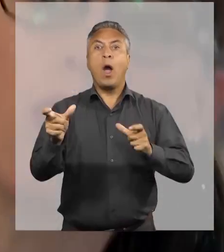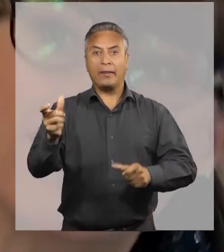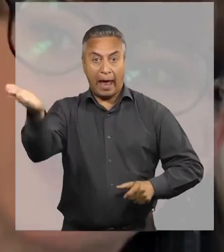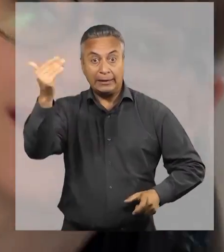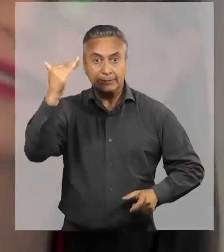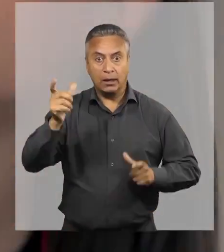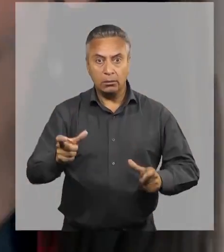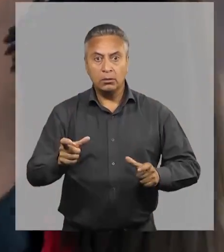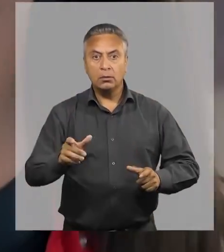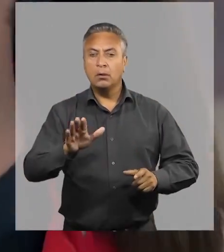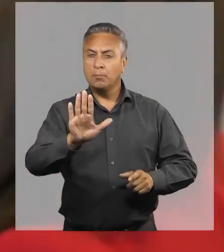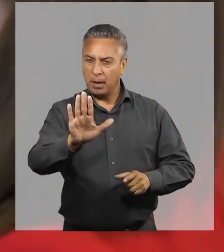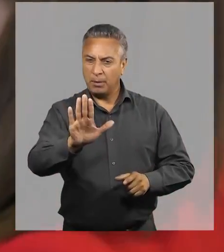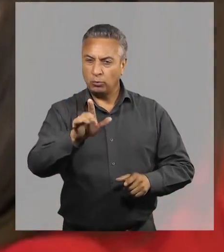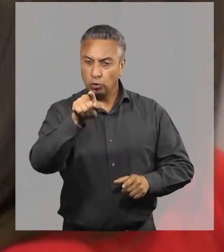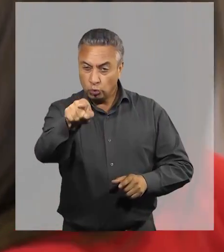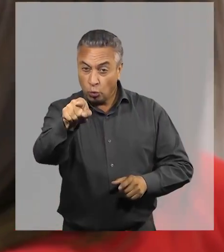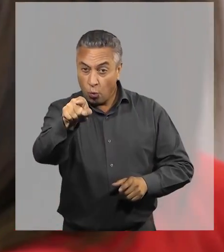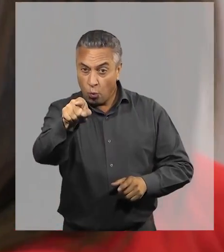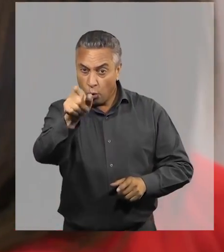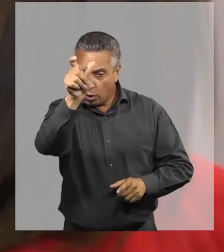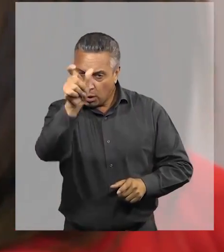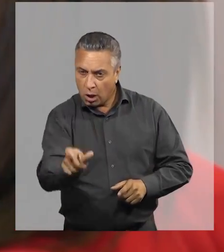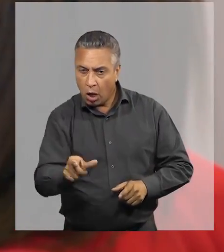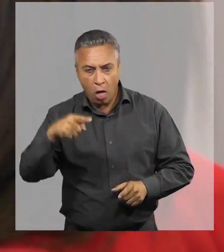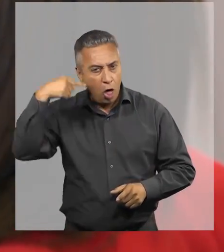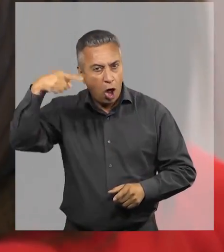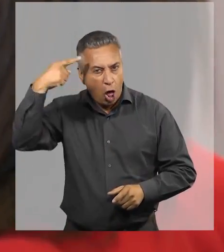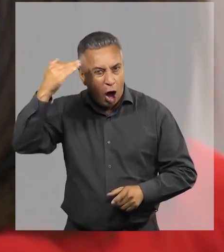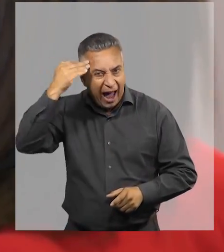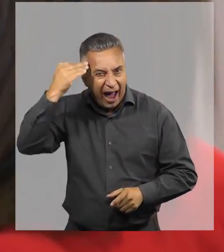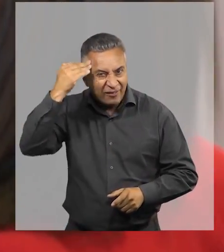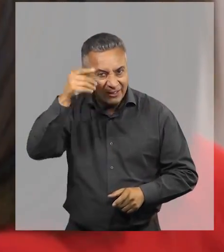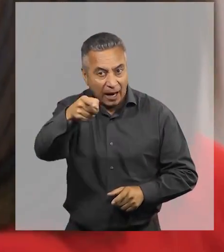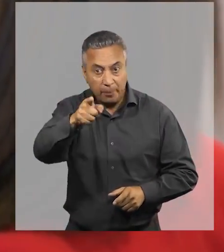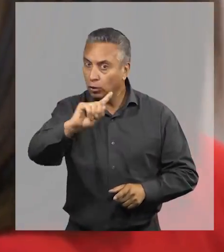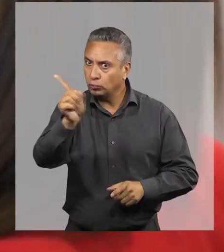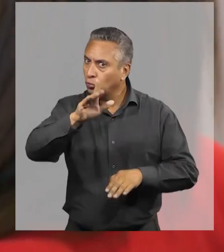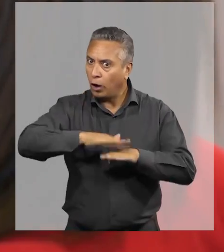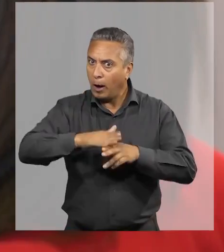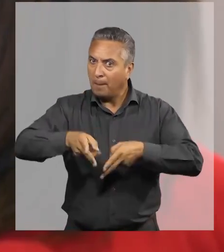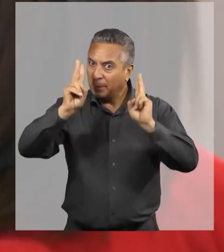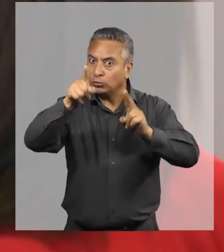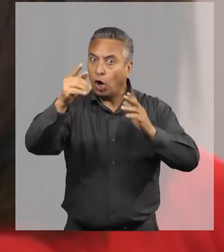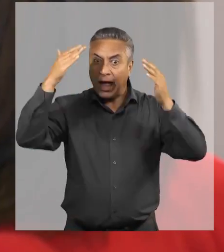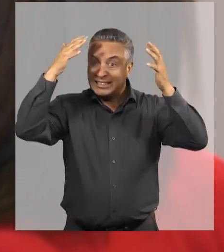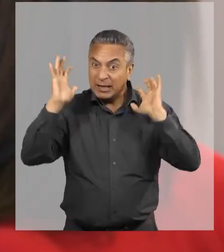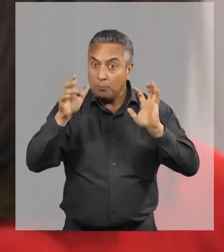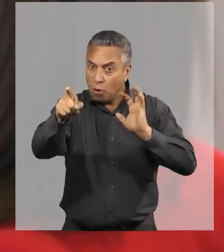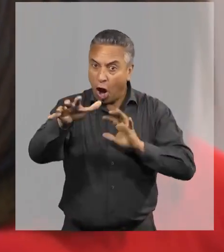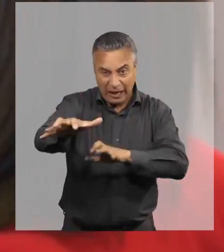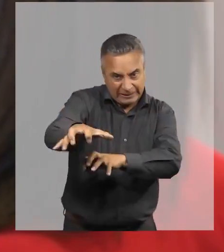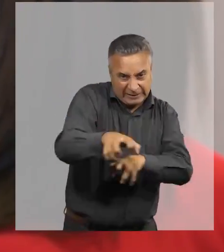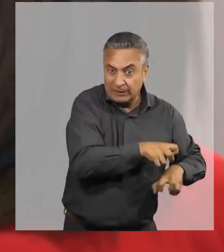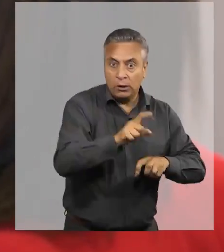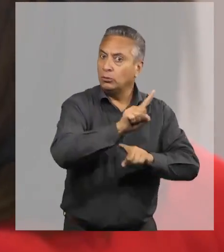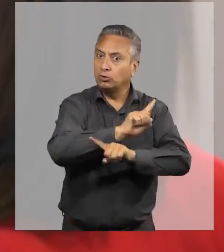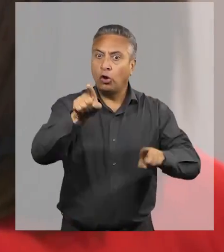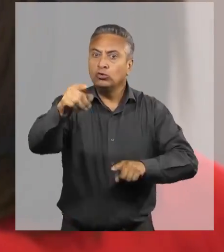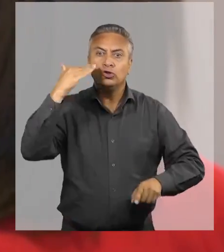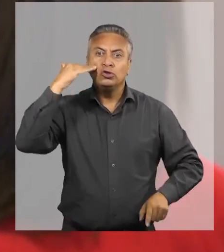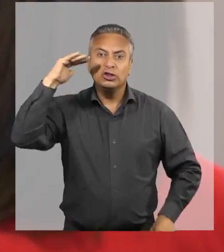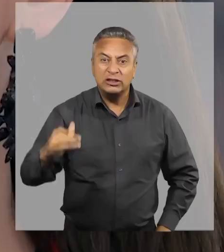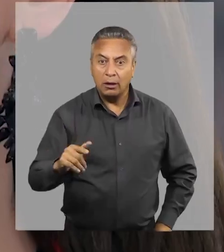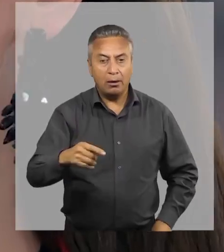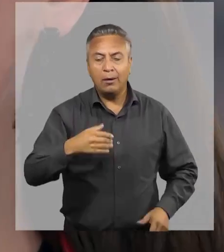momento llegan los guardias. Mira, una cosa es que tú estés loca en la cabeza. Me da lo mismo. Pero no te voy a permitir que arrastres al Simón en esto porque él es